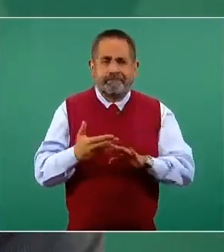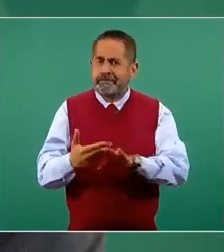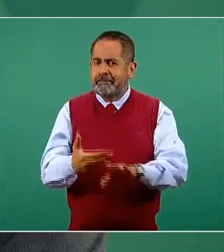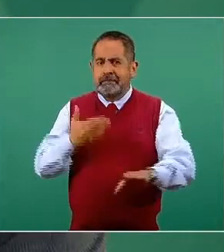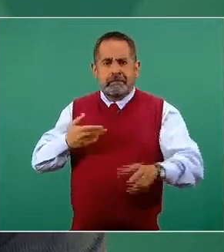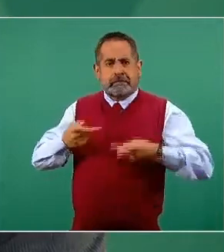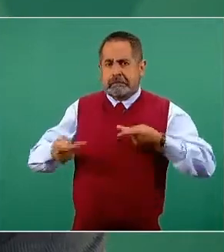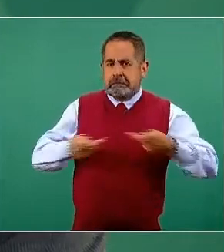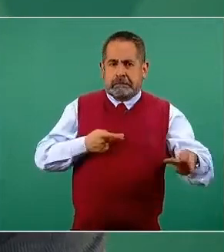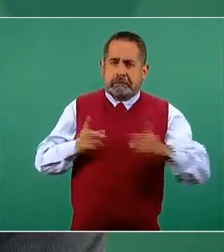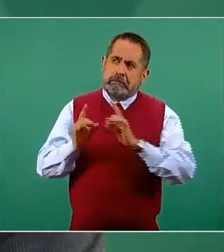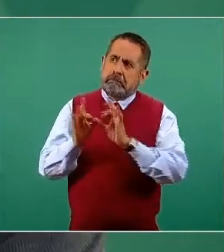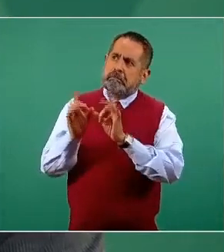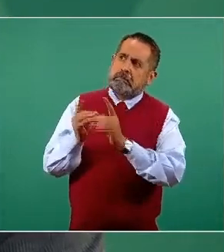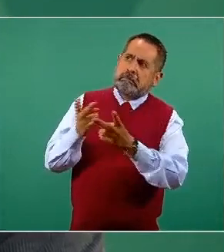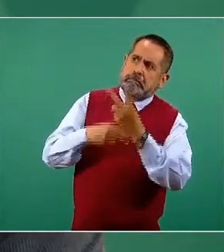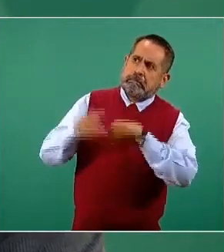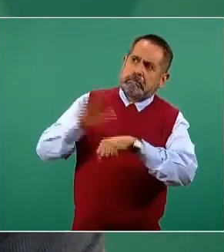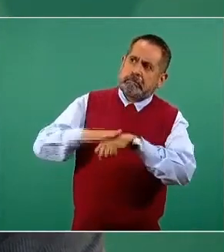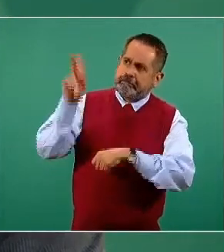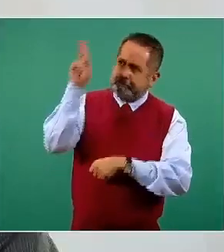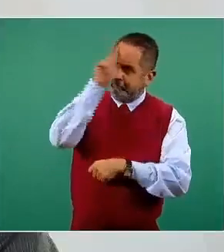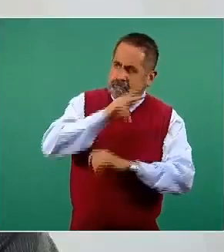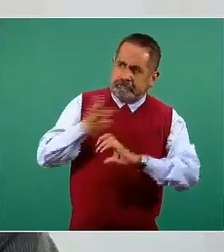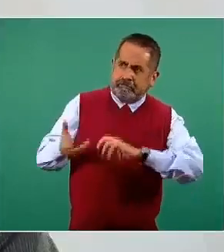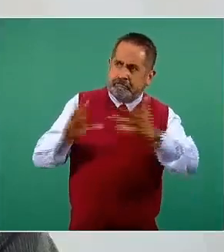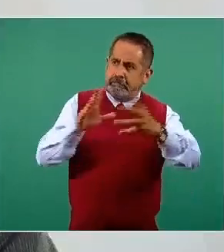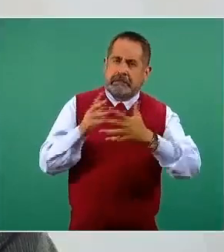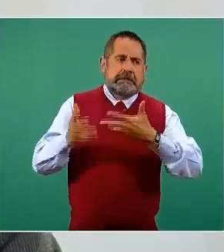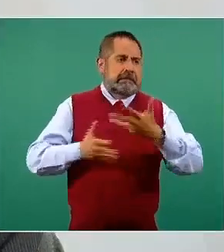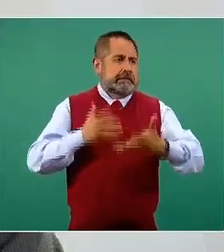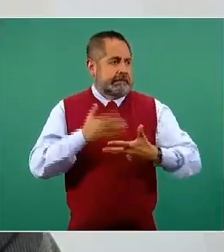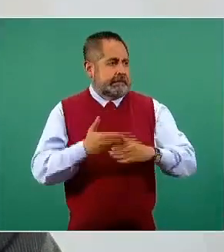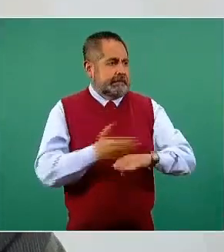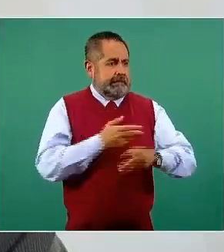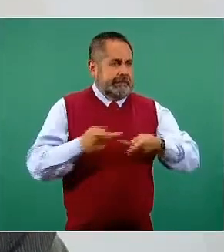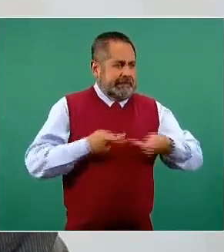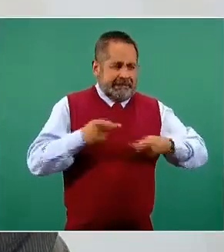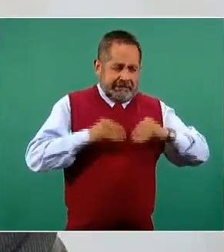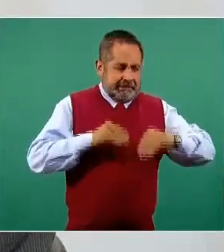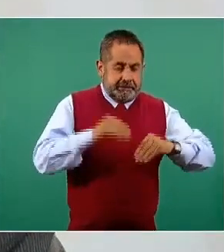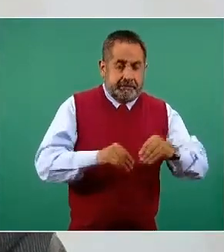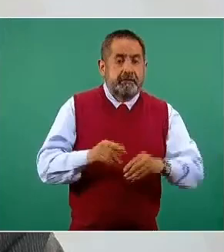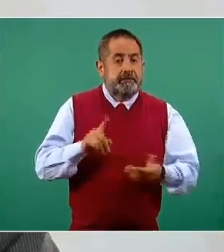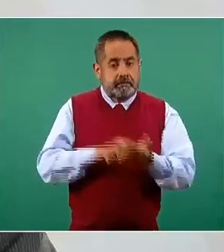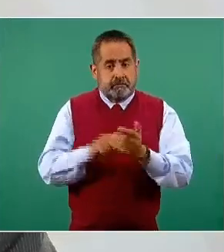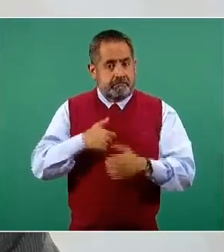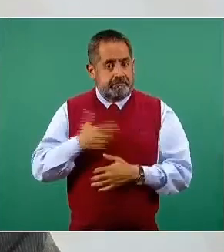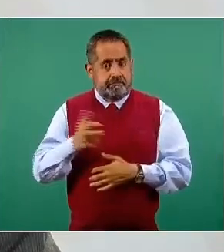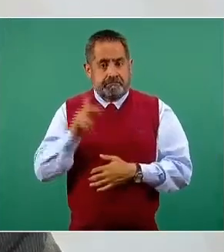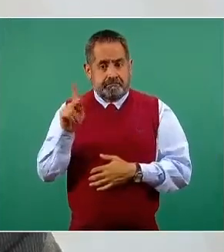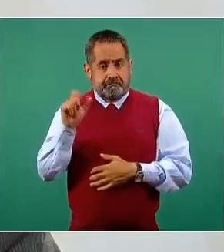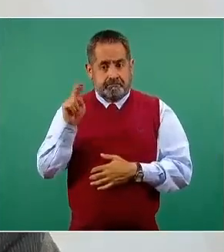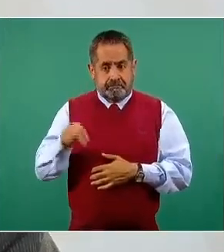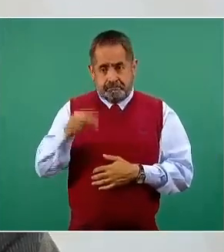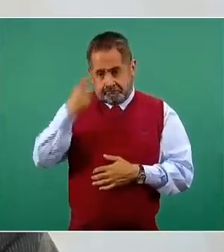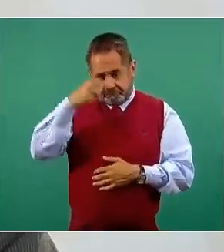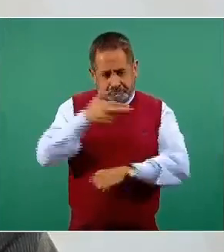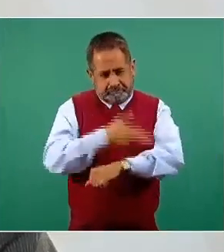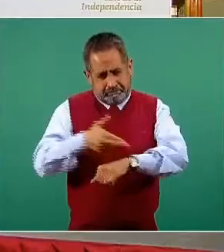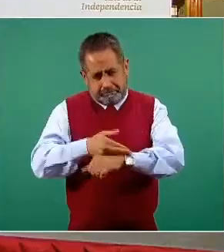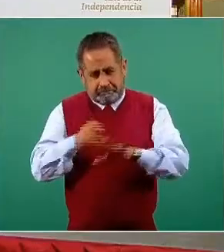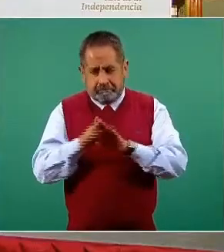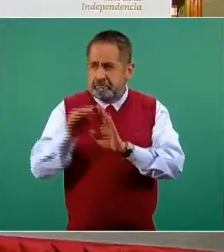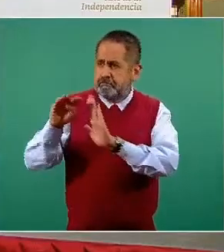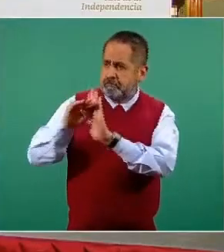estaba ocurriendo y para lo que venía y lo que estábamos recibiendo de información. Elaboramos un plan de acuerdo a los lineamientos, a las